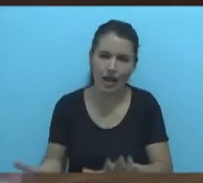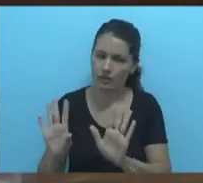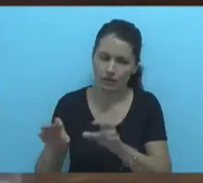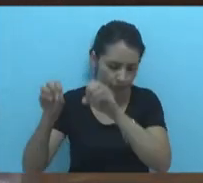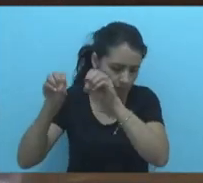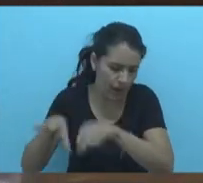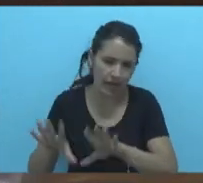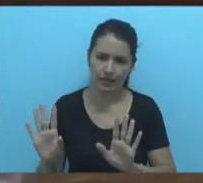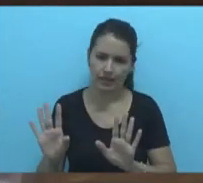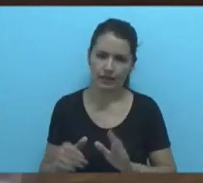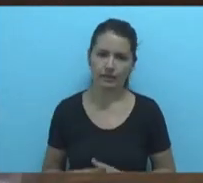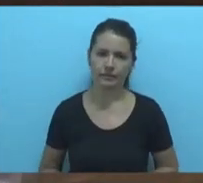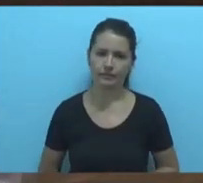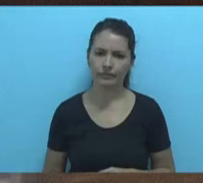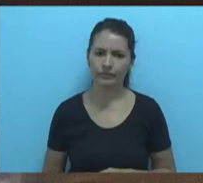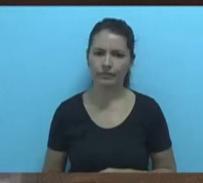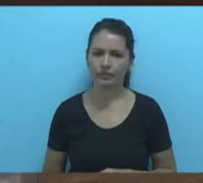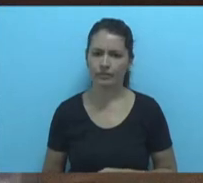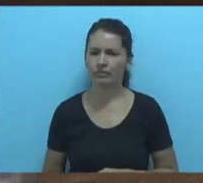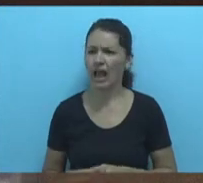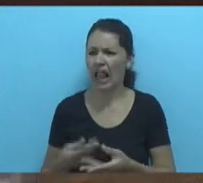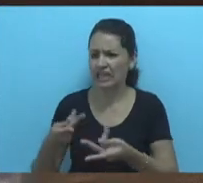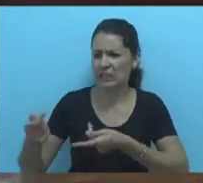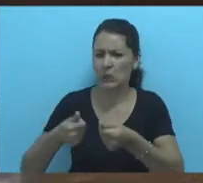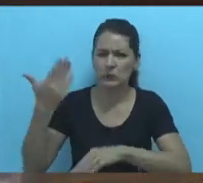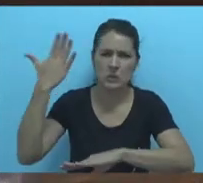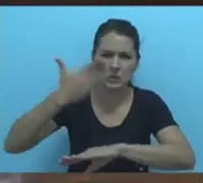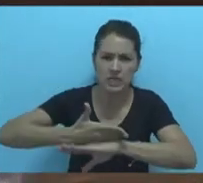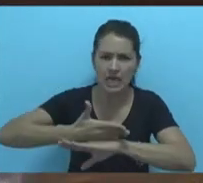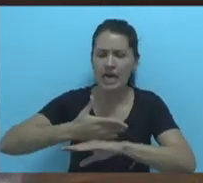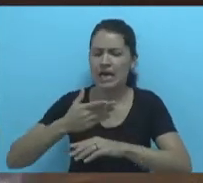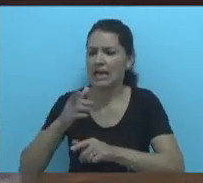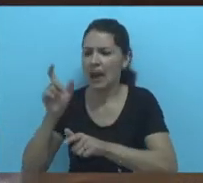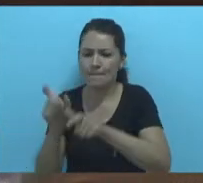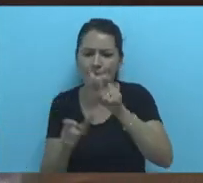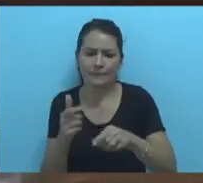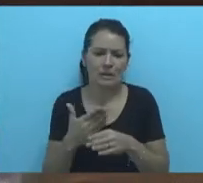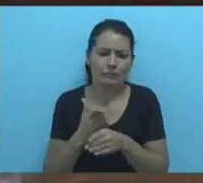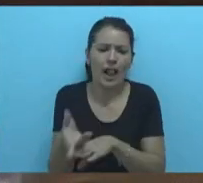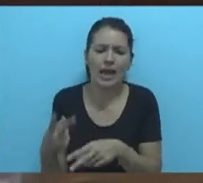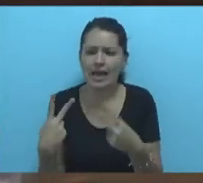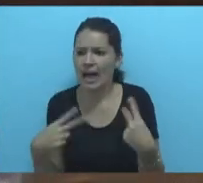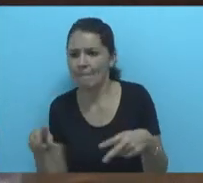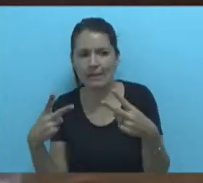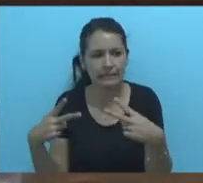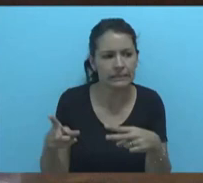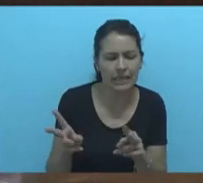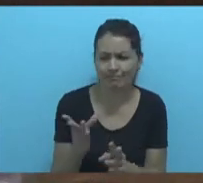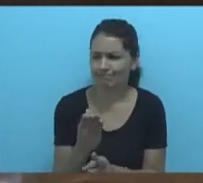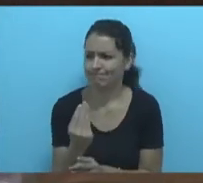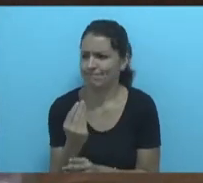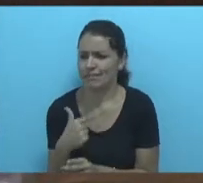que aterroriza a toda la población. Están cerrando negocios, locales, la gente no puede salir a la calle, los